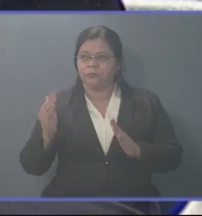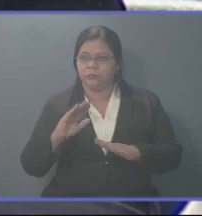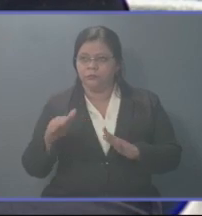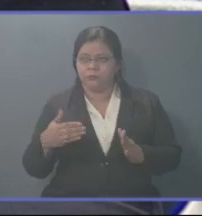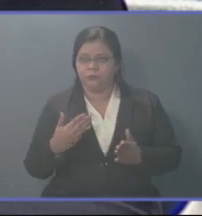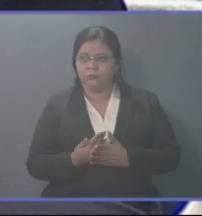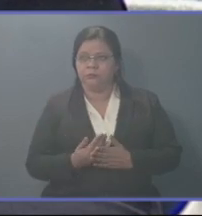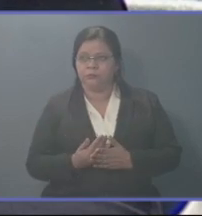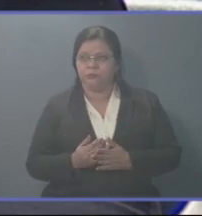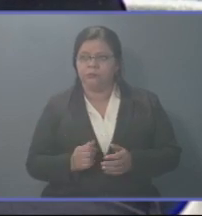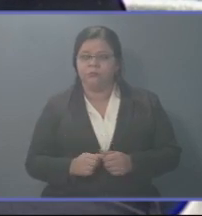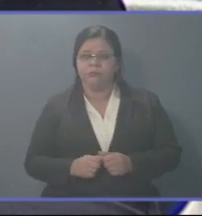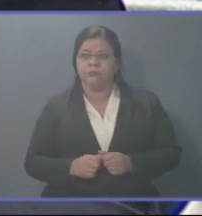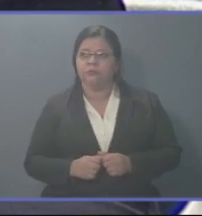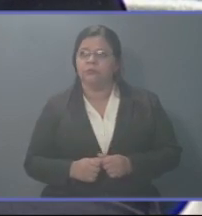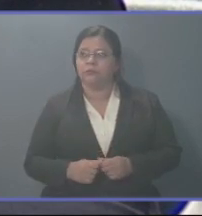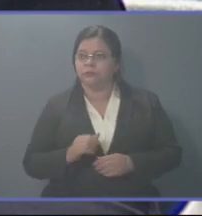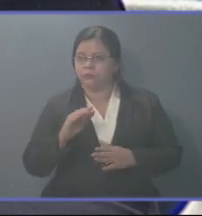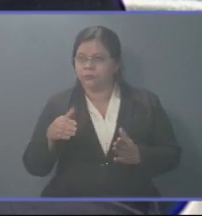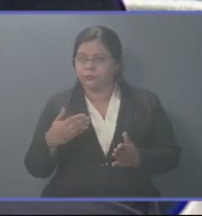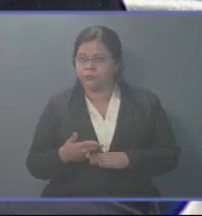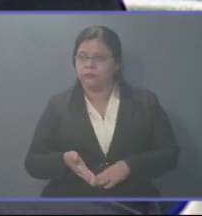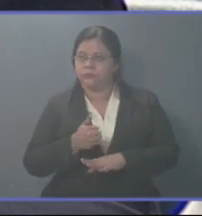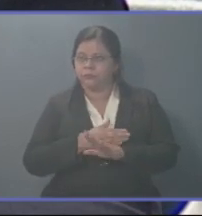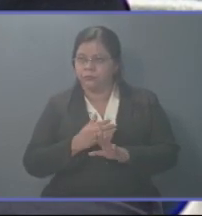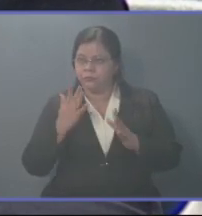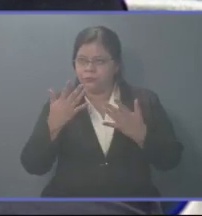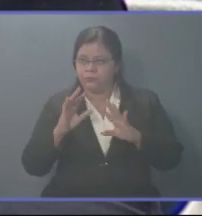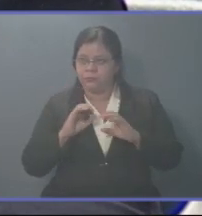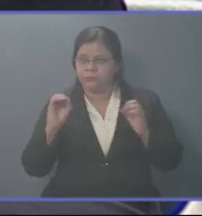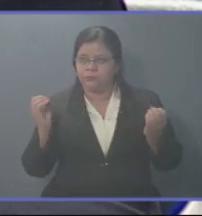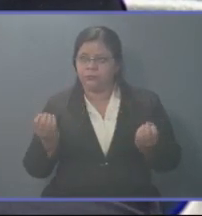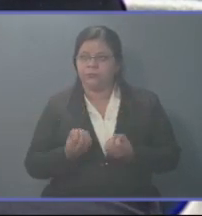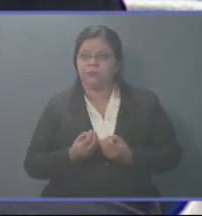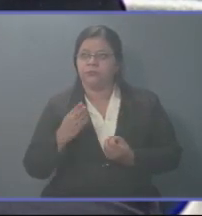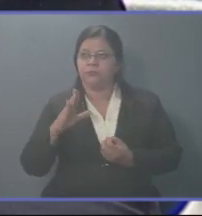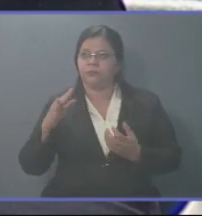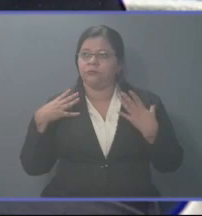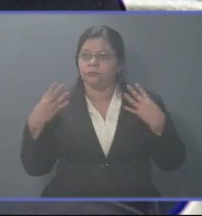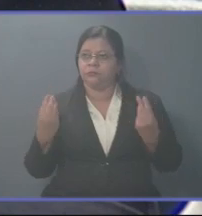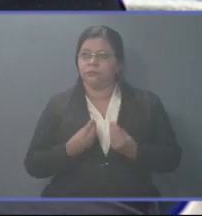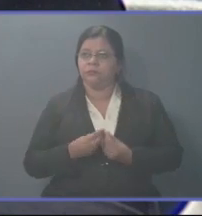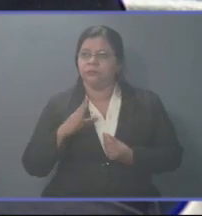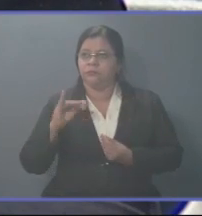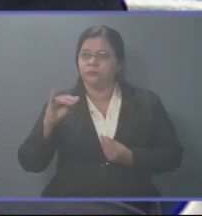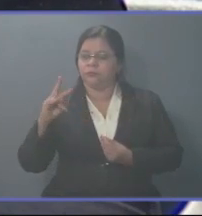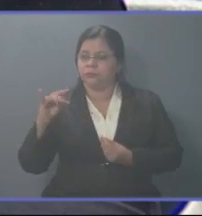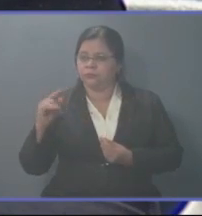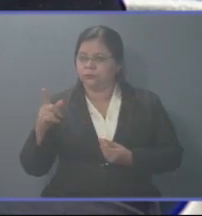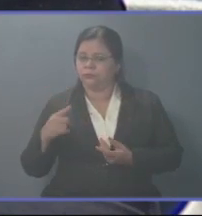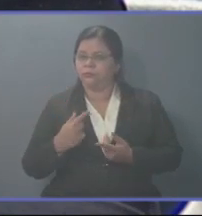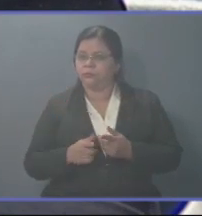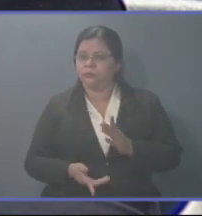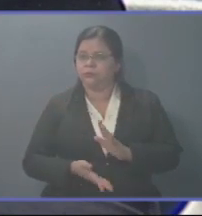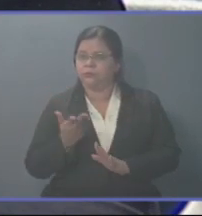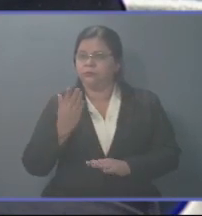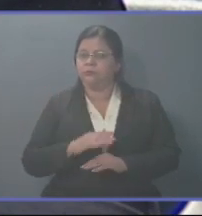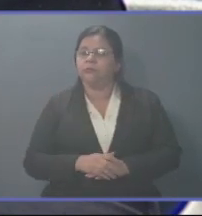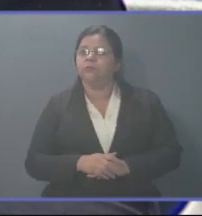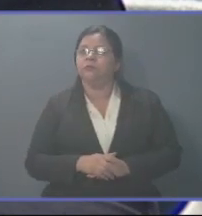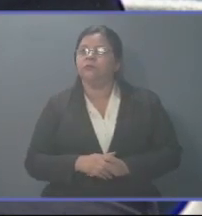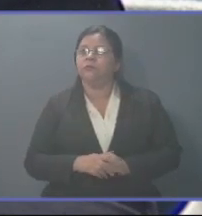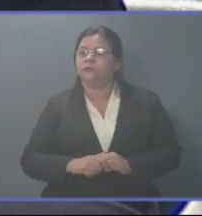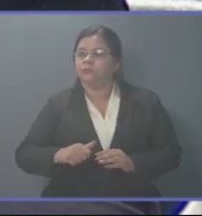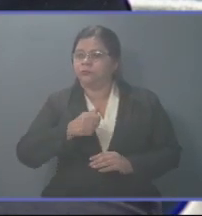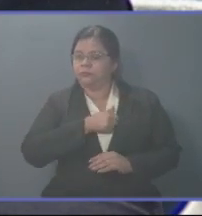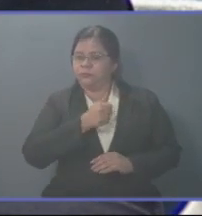género. La representación proveniente de las organizaciones de la sociedad civil es incompatible con el ejercicio de funciones